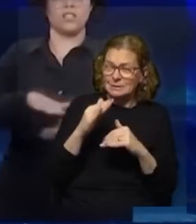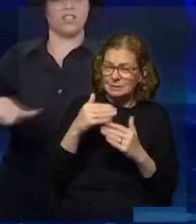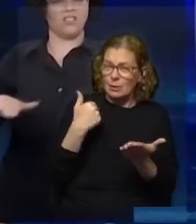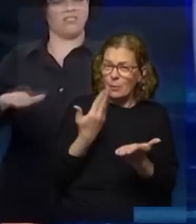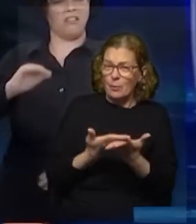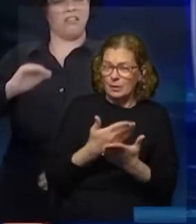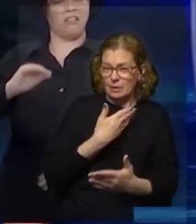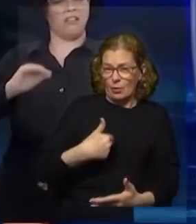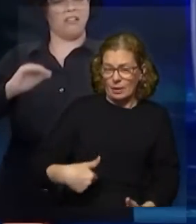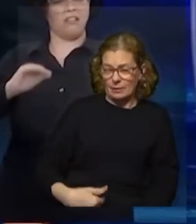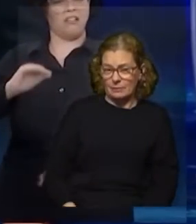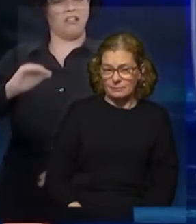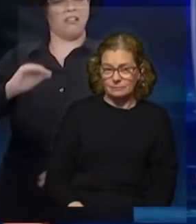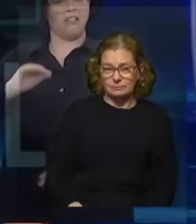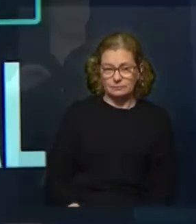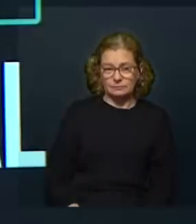gobierno